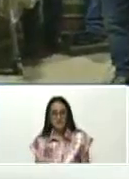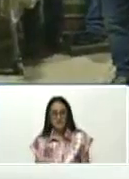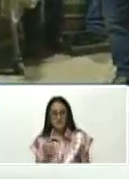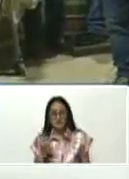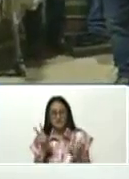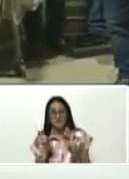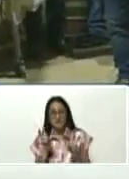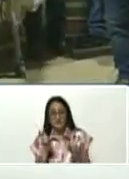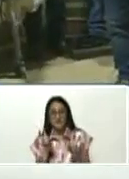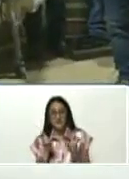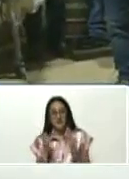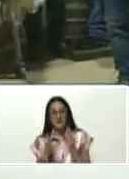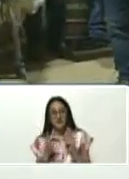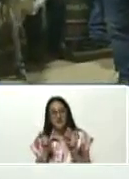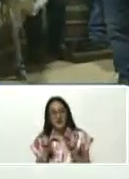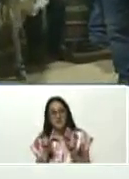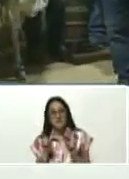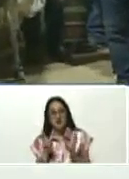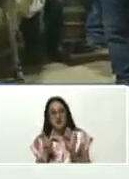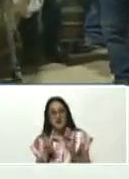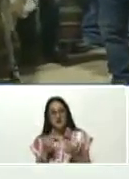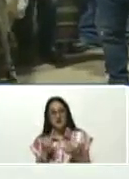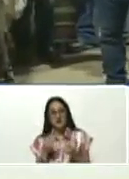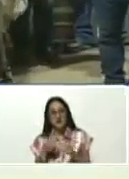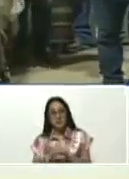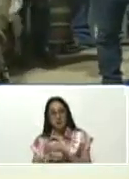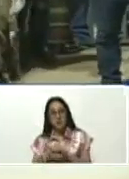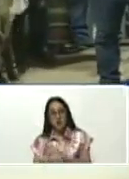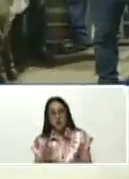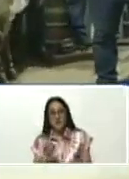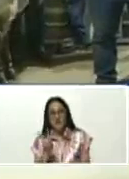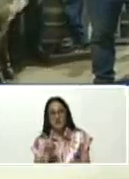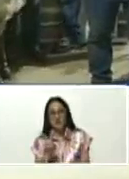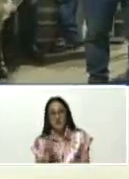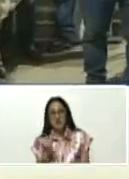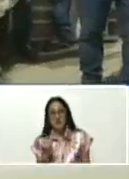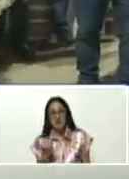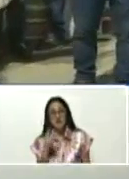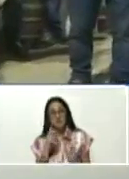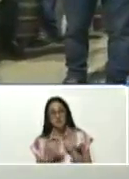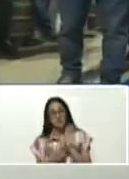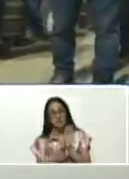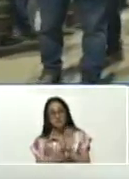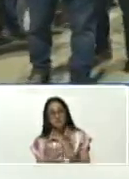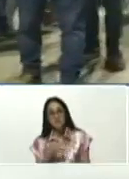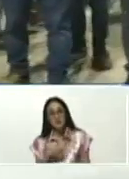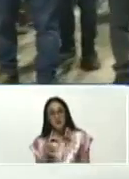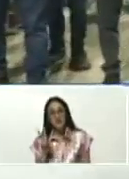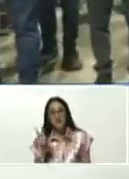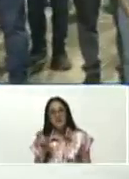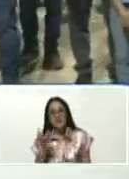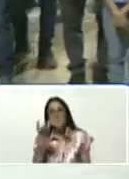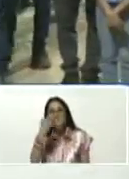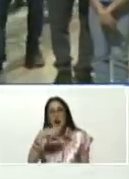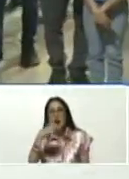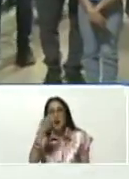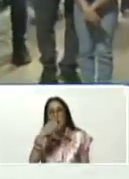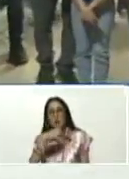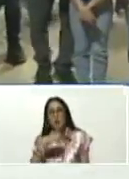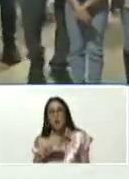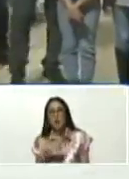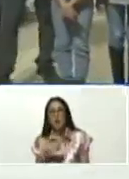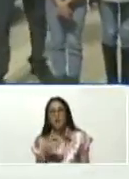innovadora con este tema de los embriones en Venezuela. Pero también hay que mostrarle al señor presidente el tema del mango. Usted sabe que en